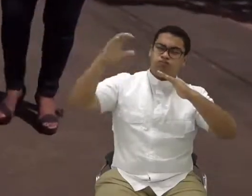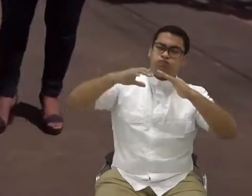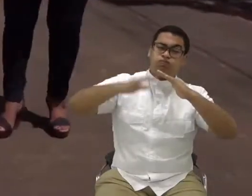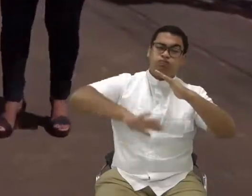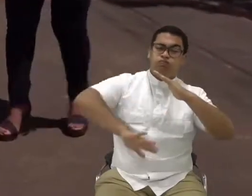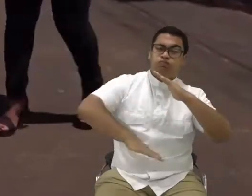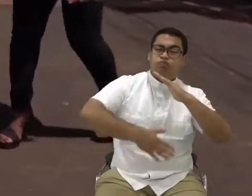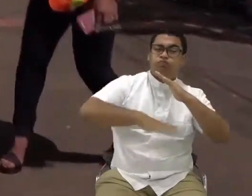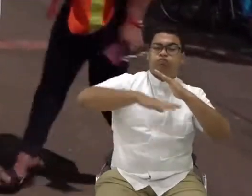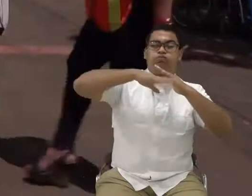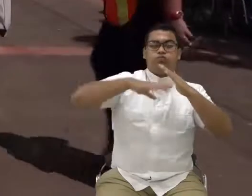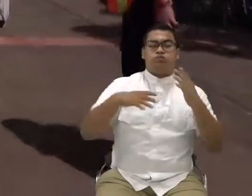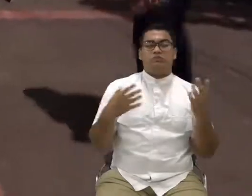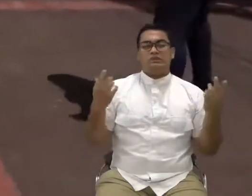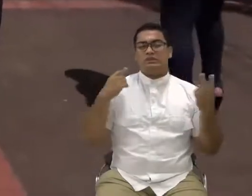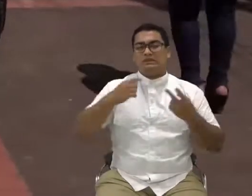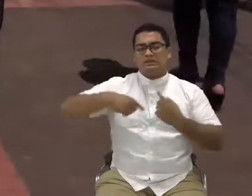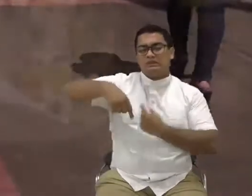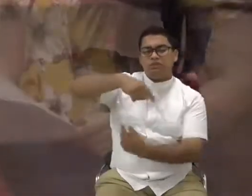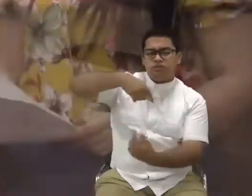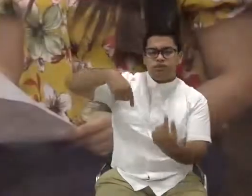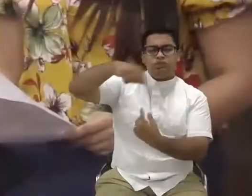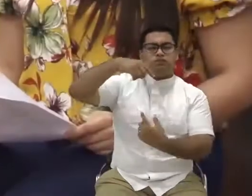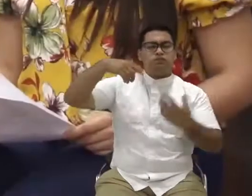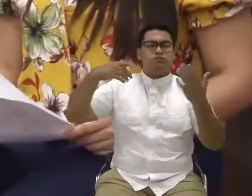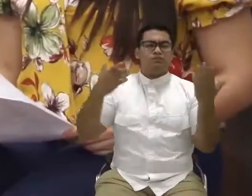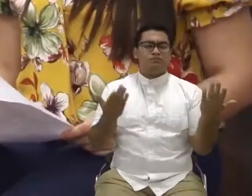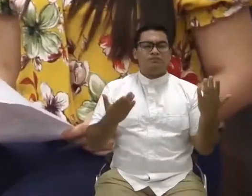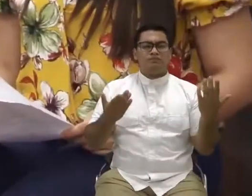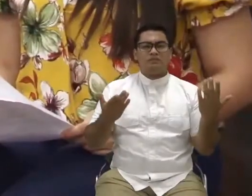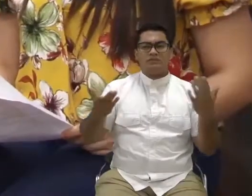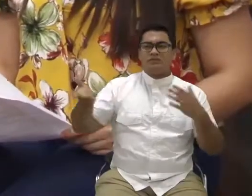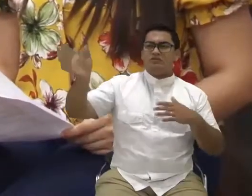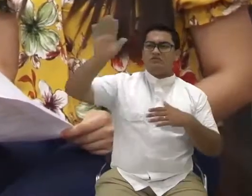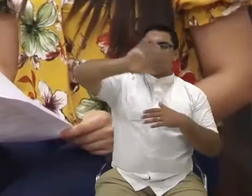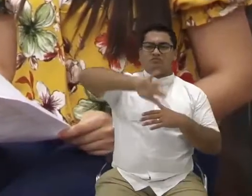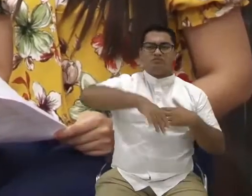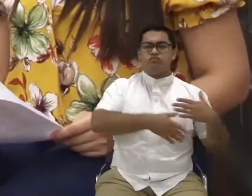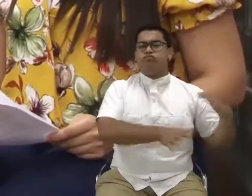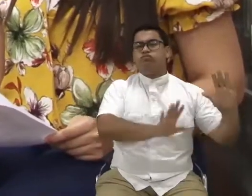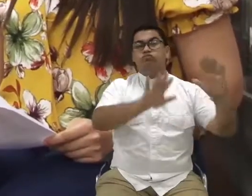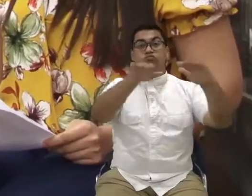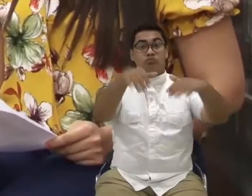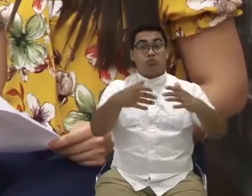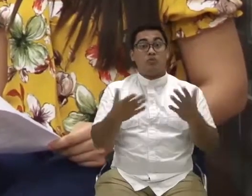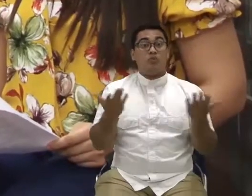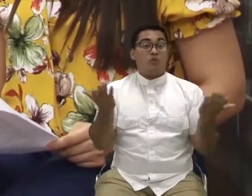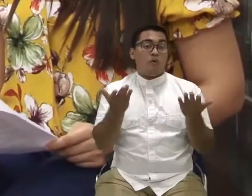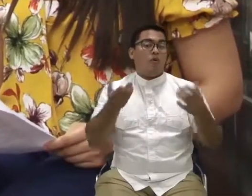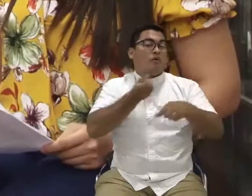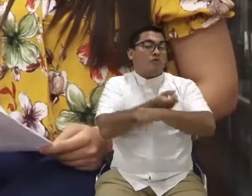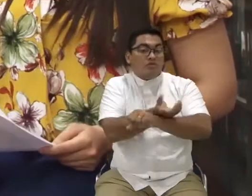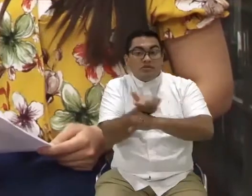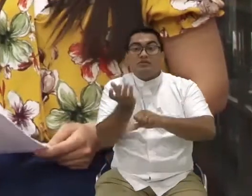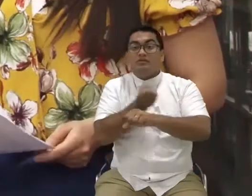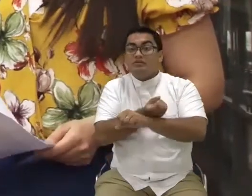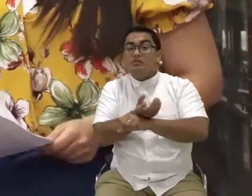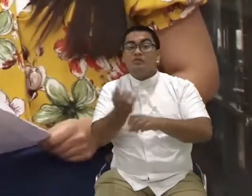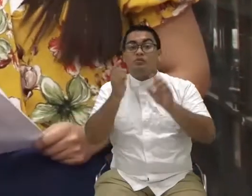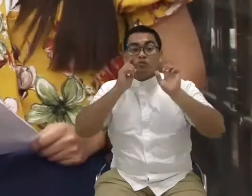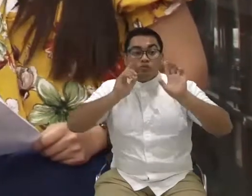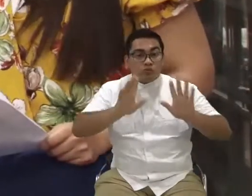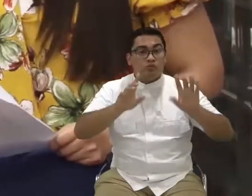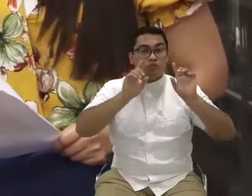jóvenes, que sean técnicos territoriales o gente más adulta, pero que también es fundamental que estemos todos preparados. Entonces, realmente la tecnología para nosotros ha